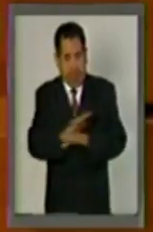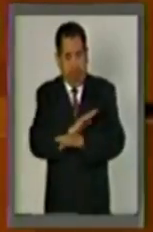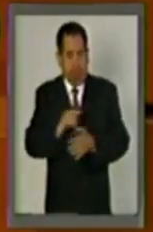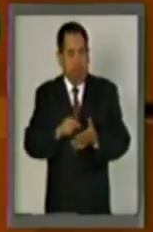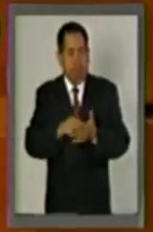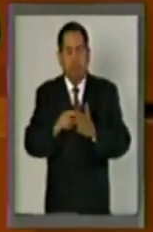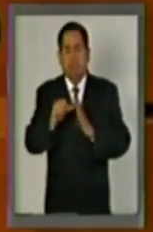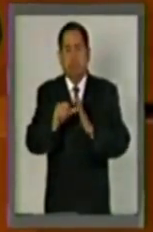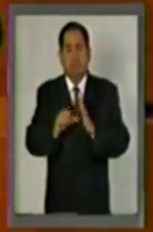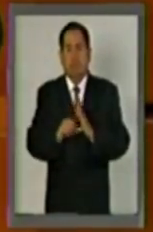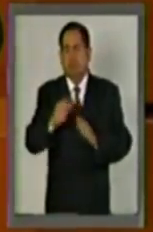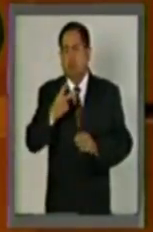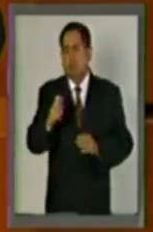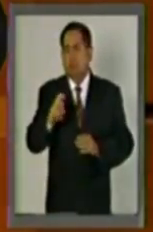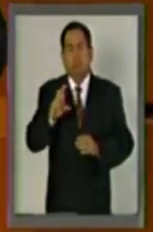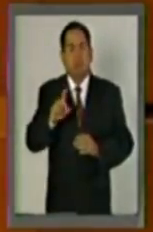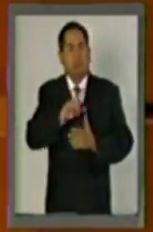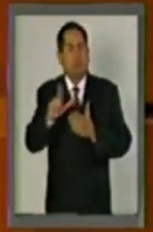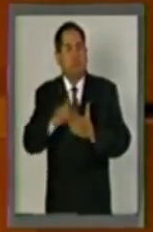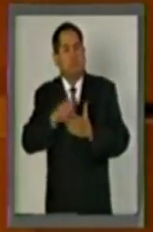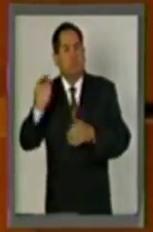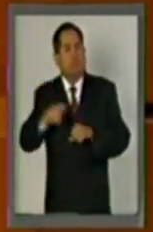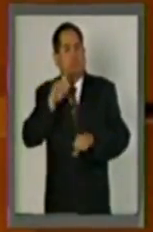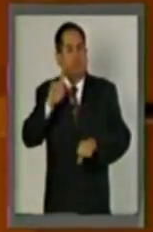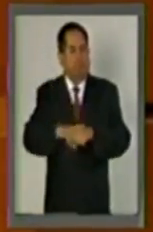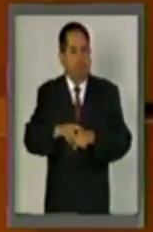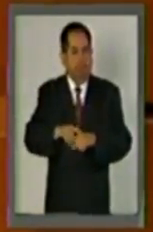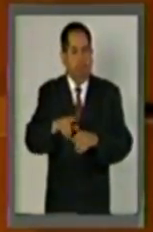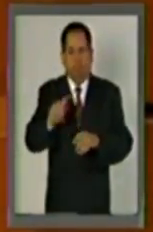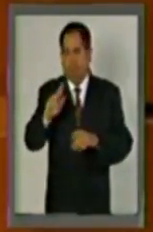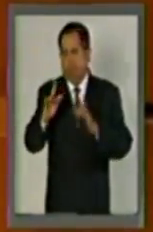al artículo 230 de la Ley Federal de Telecomunicaciones,